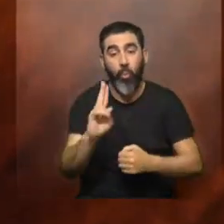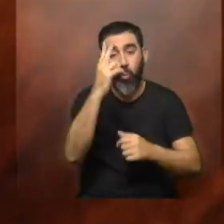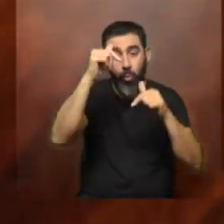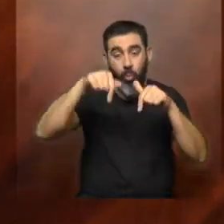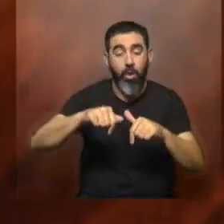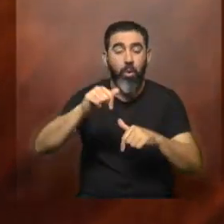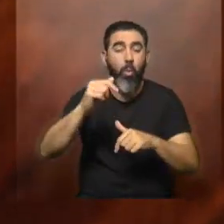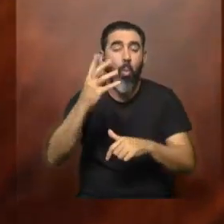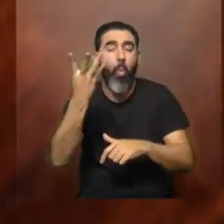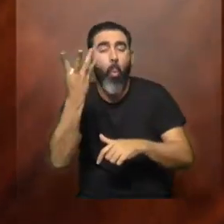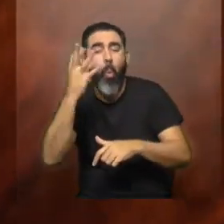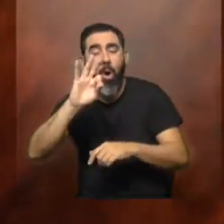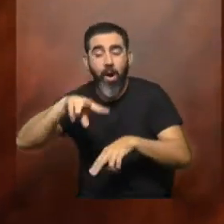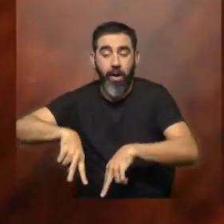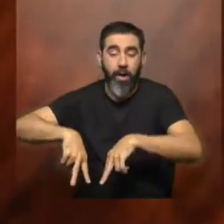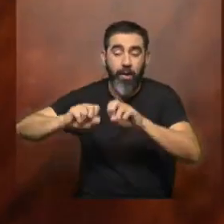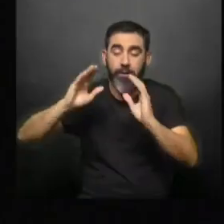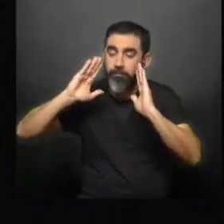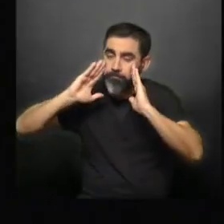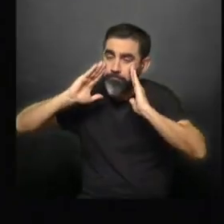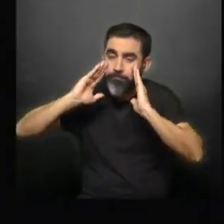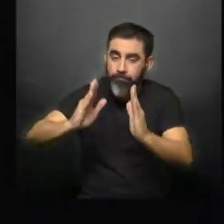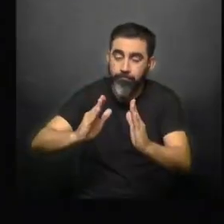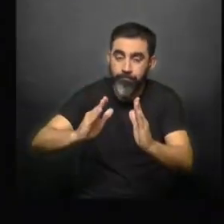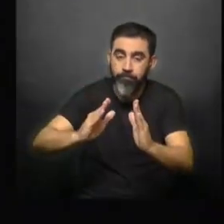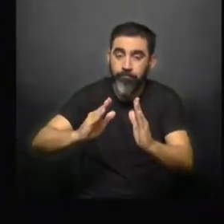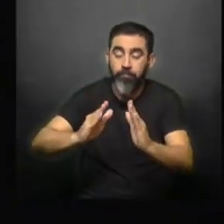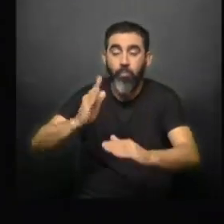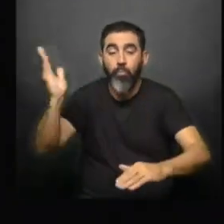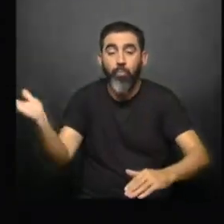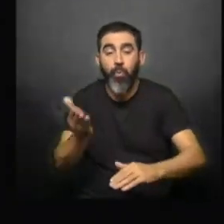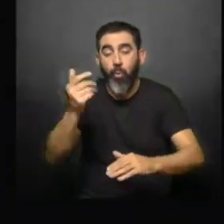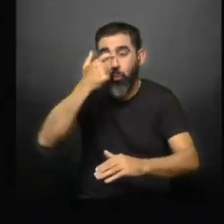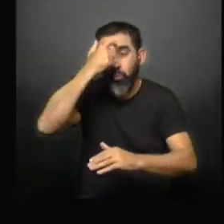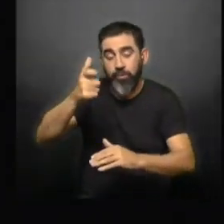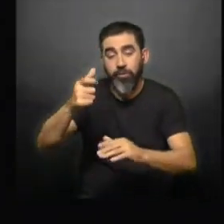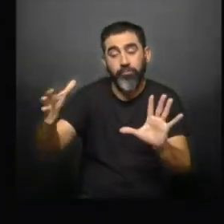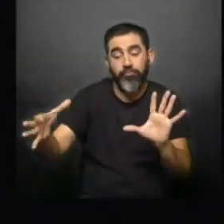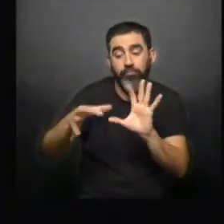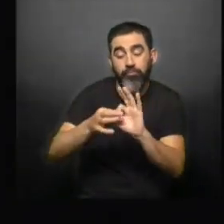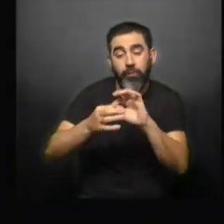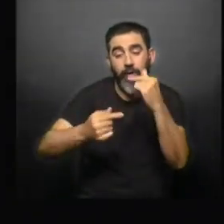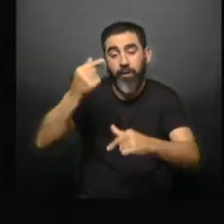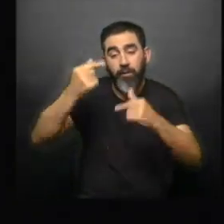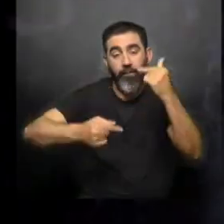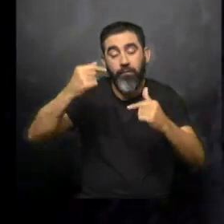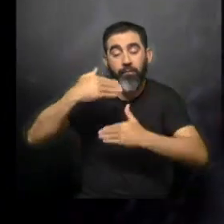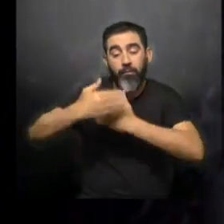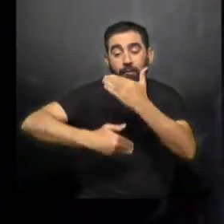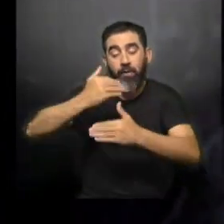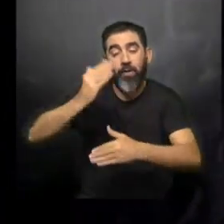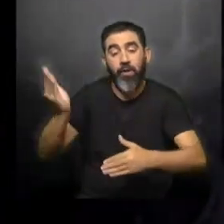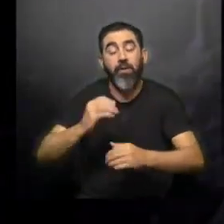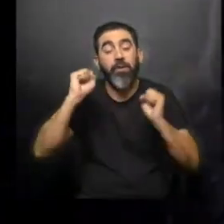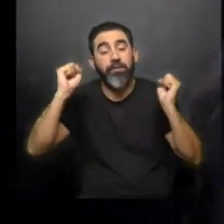unos 40 investigadores se dedican a producir ciencia relacionada con diferentes partes del proceso de producción